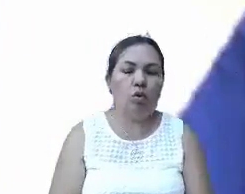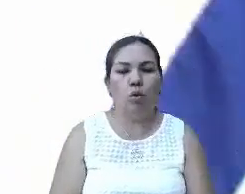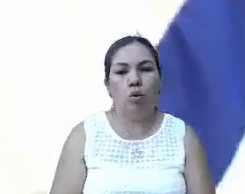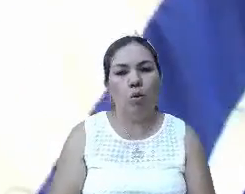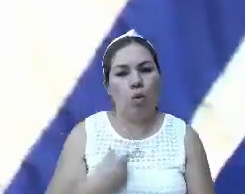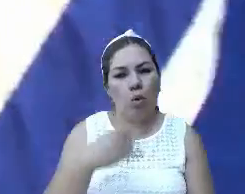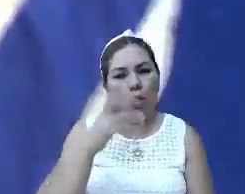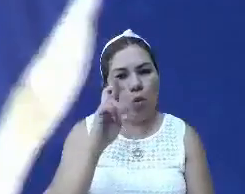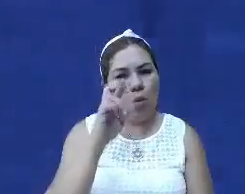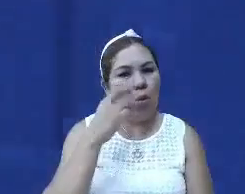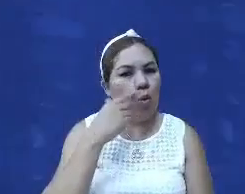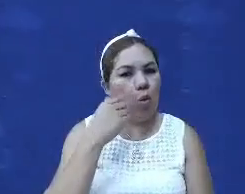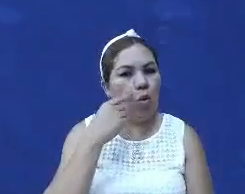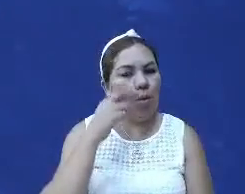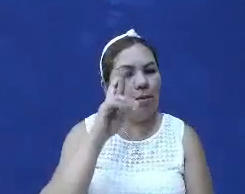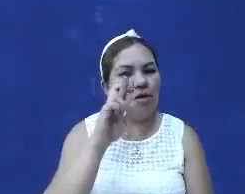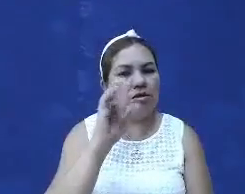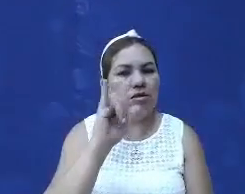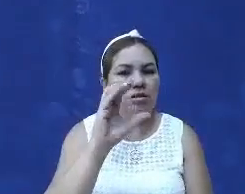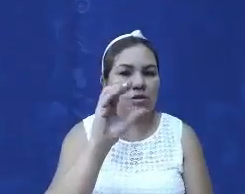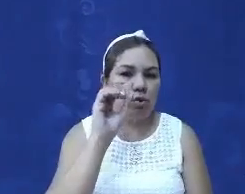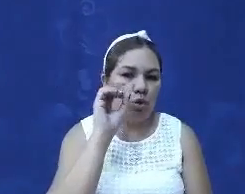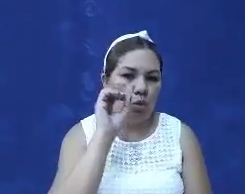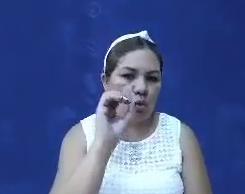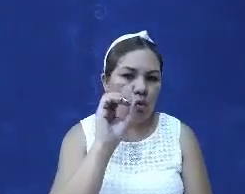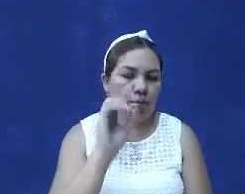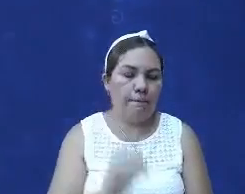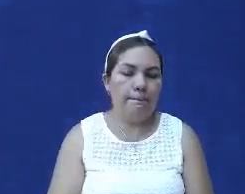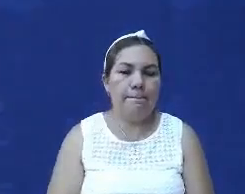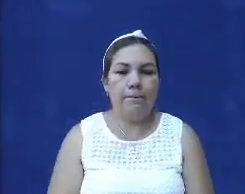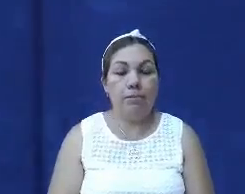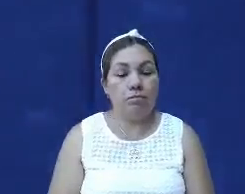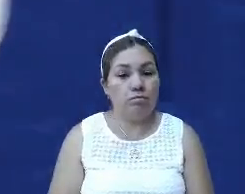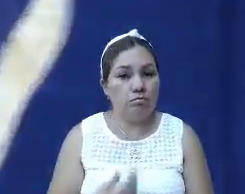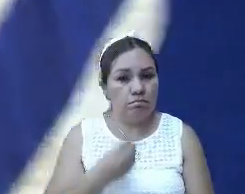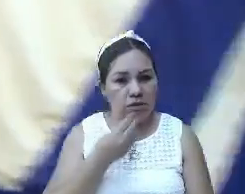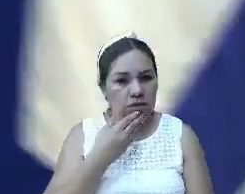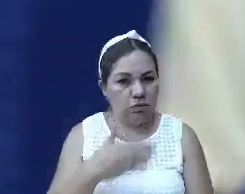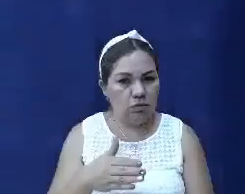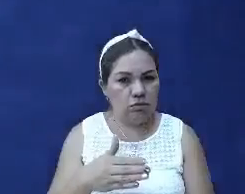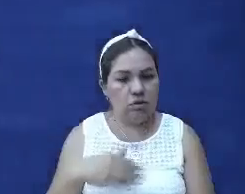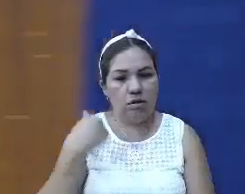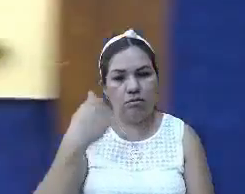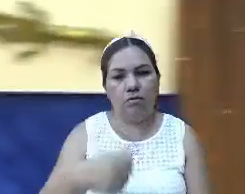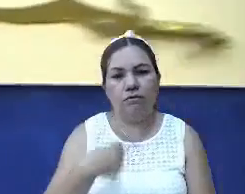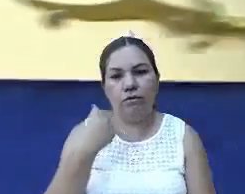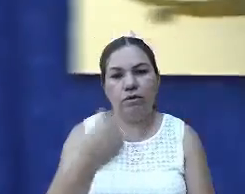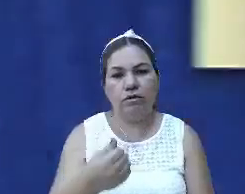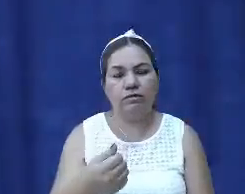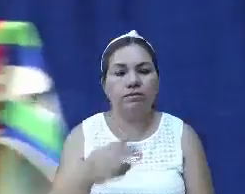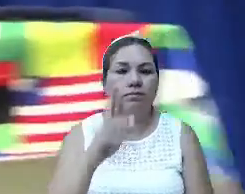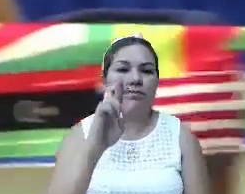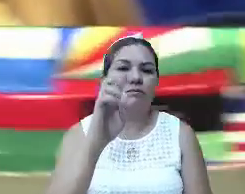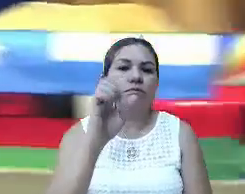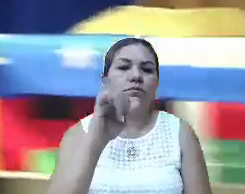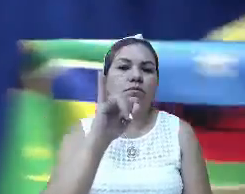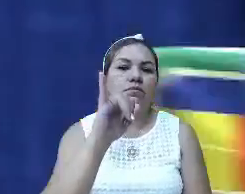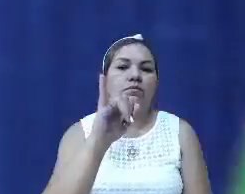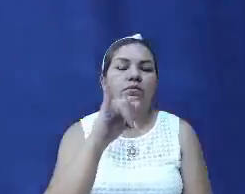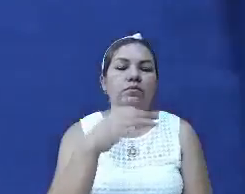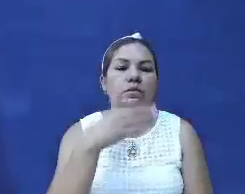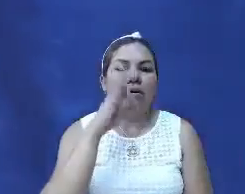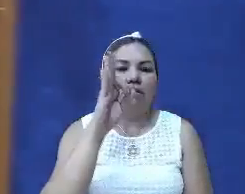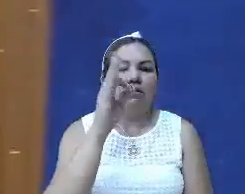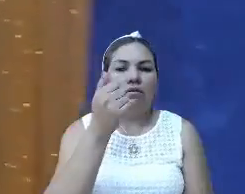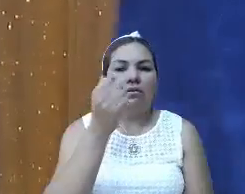eso al hombre pobre? Le preguntó el profeta. Y el rey David saltó así: no, hay que pagarle a ese